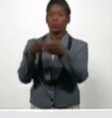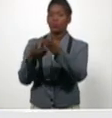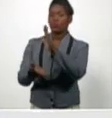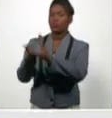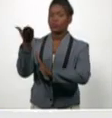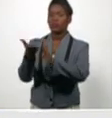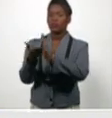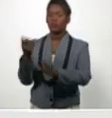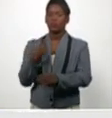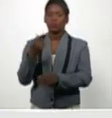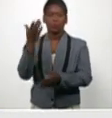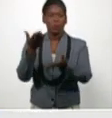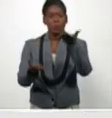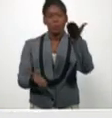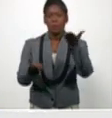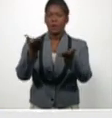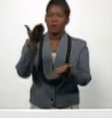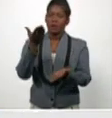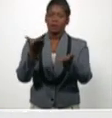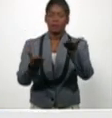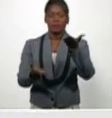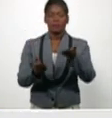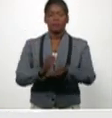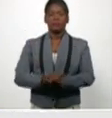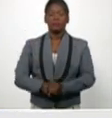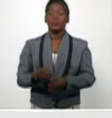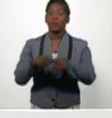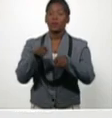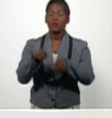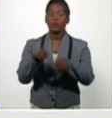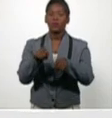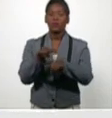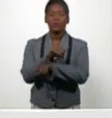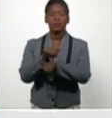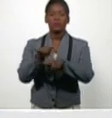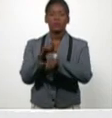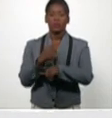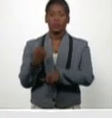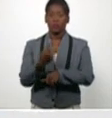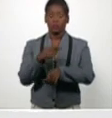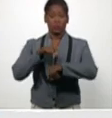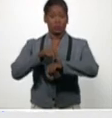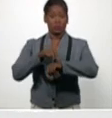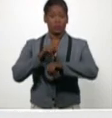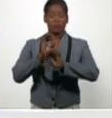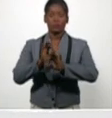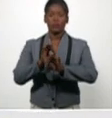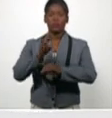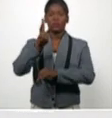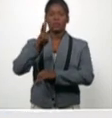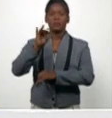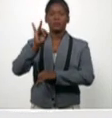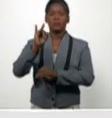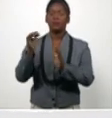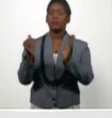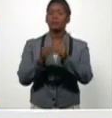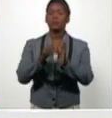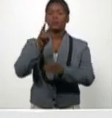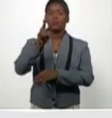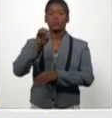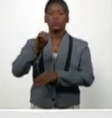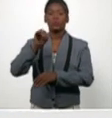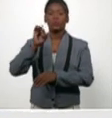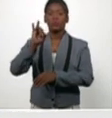casos activos. Además, que demuestra que ya en estos momentos 37.206 pacientes, que